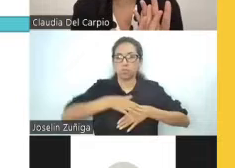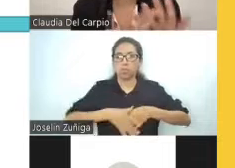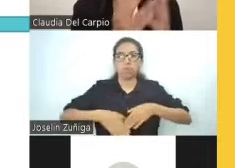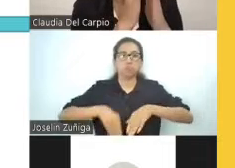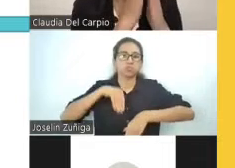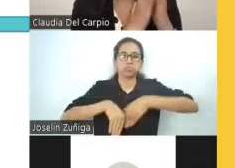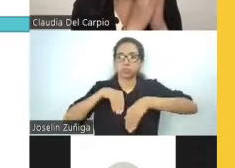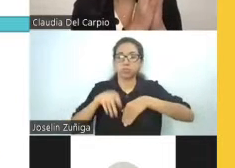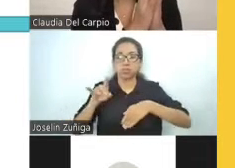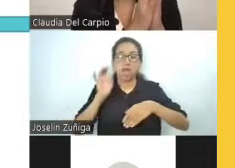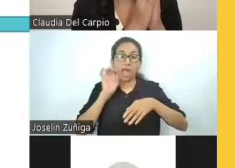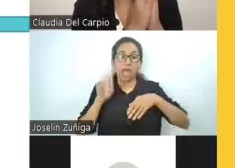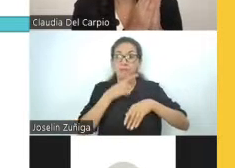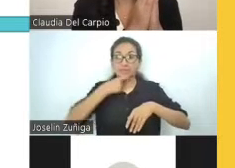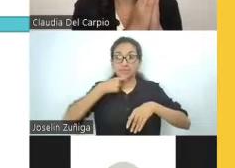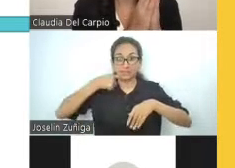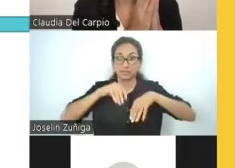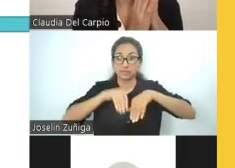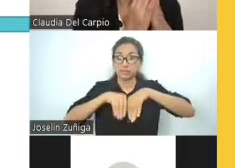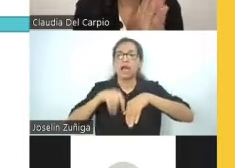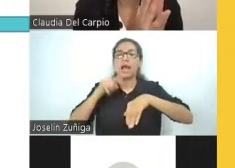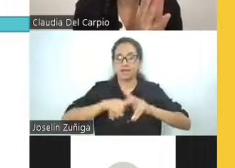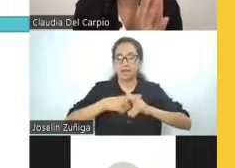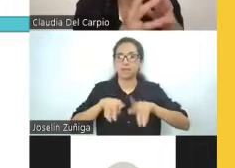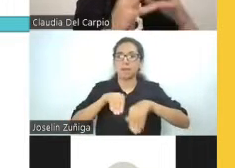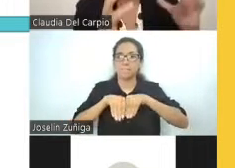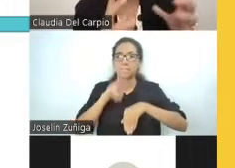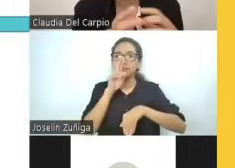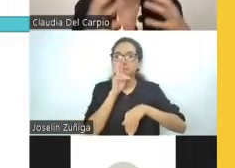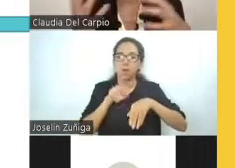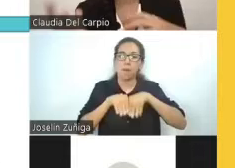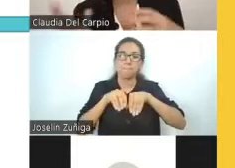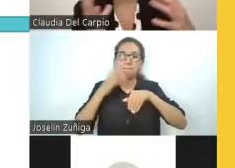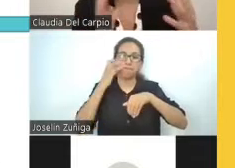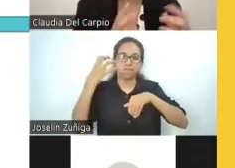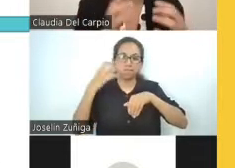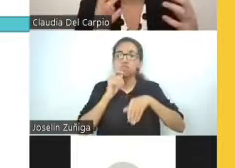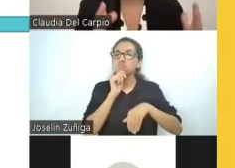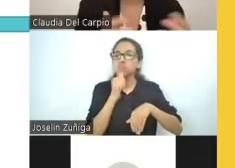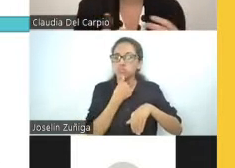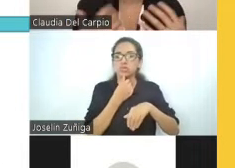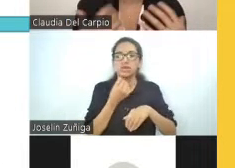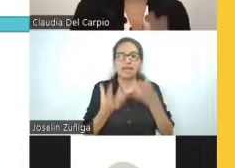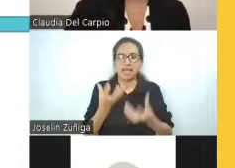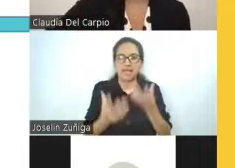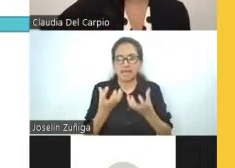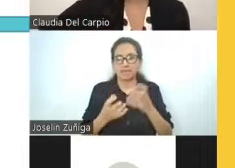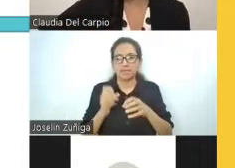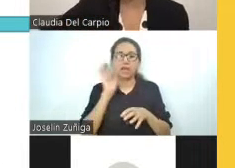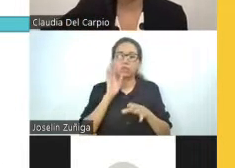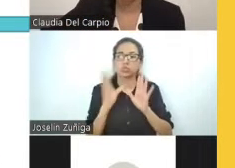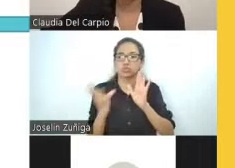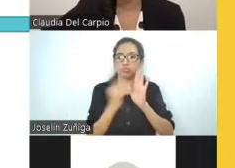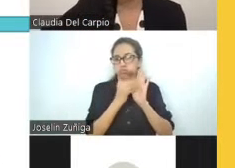esta lubricación, ese roce empieza a generar irritación, inflamación, dolor, ardor, picor e